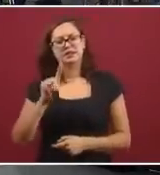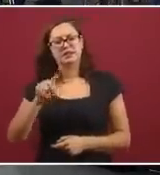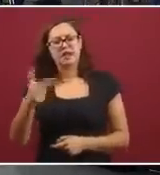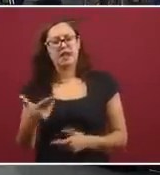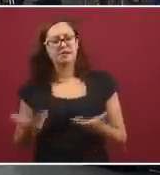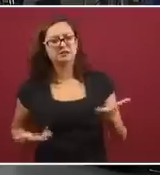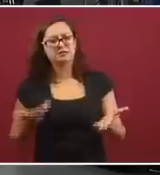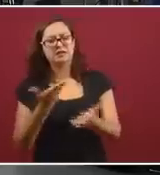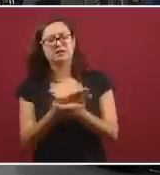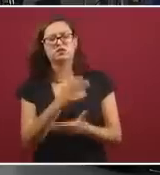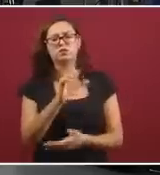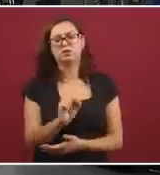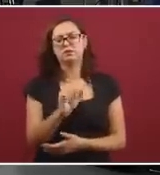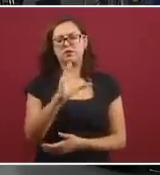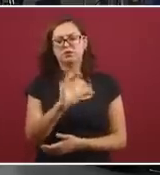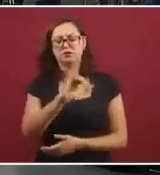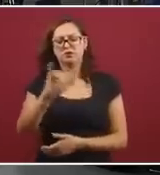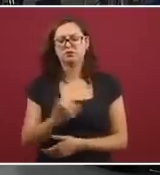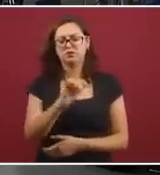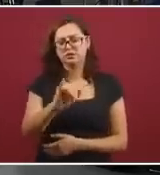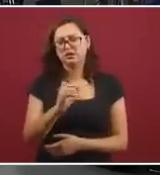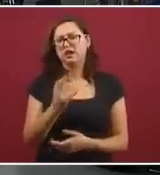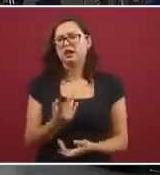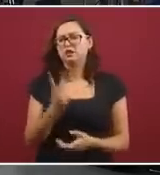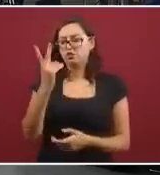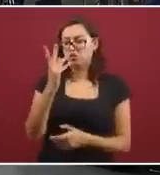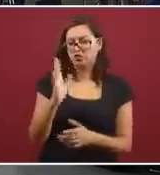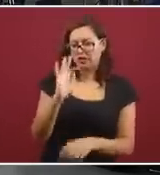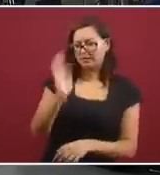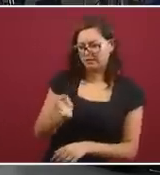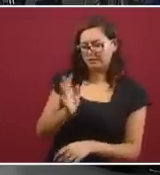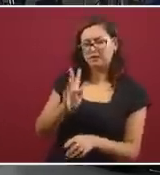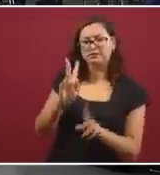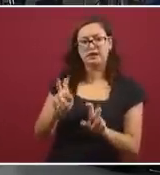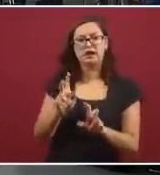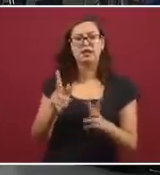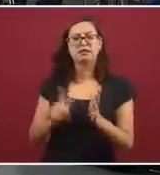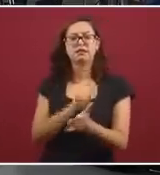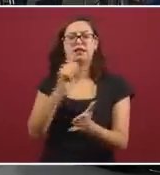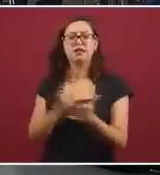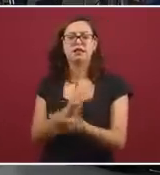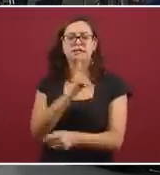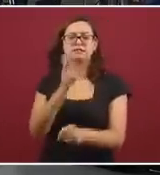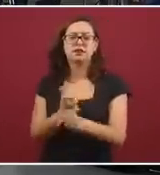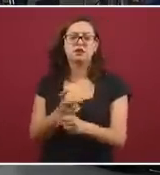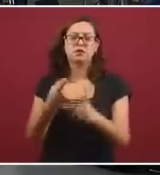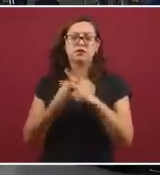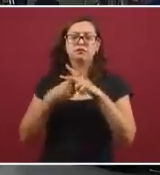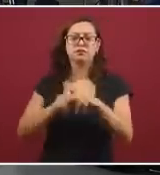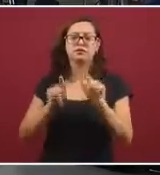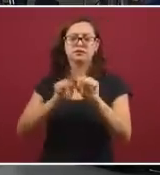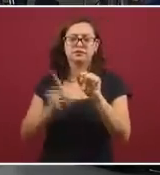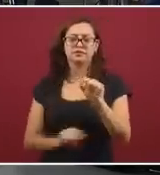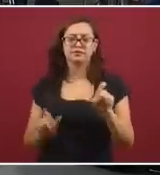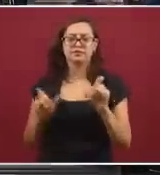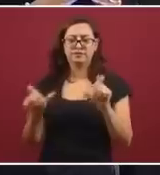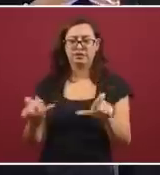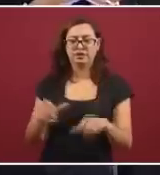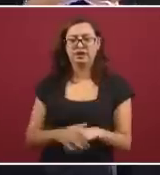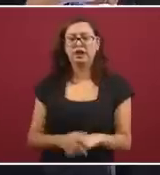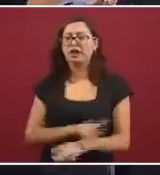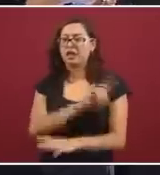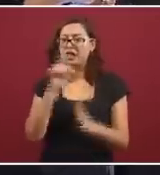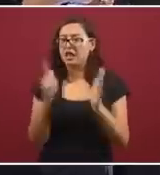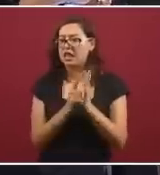fueron ya admitidas dos por las leyes secundarias de que dan pie a la guardia nacional creo que estas leyes pueden